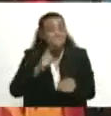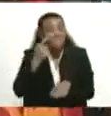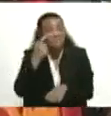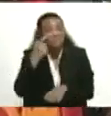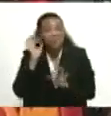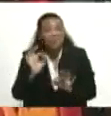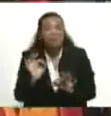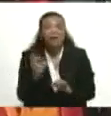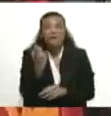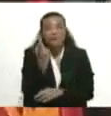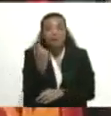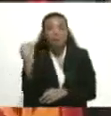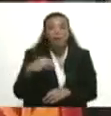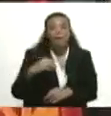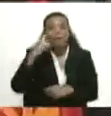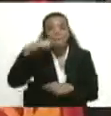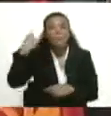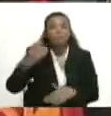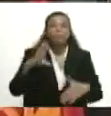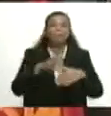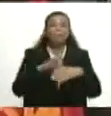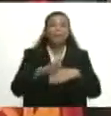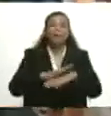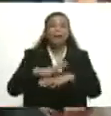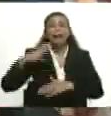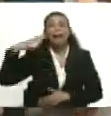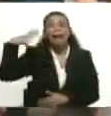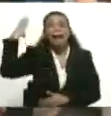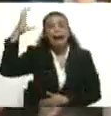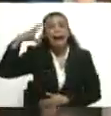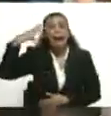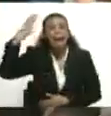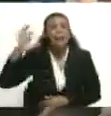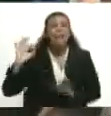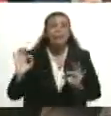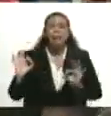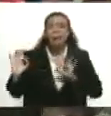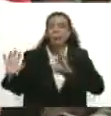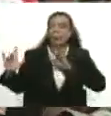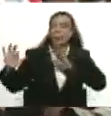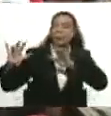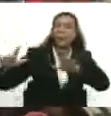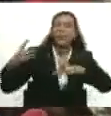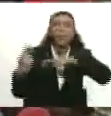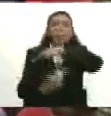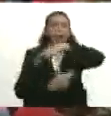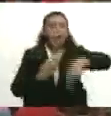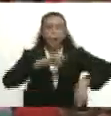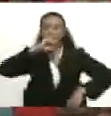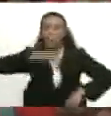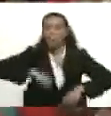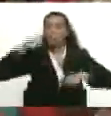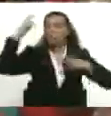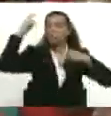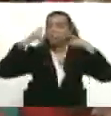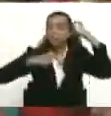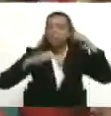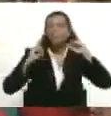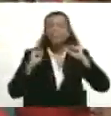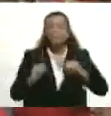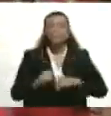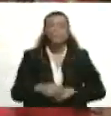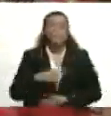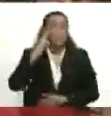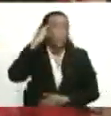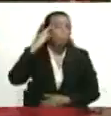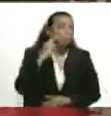vamos a hacerla mañana y mañana. Aquí está, pues, Caricuao caminando con la revolución bolivariana.